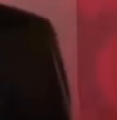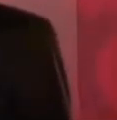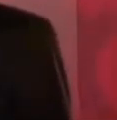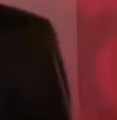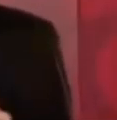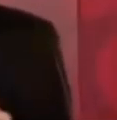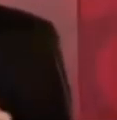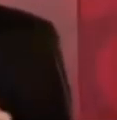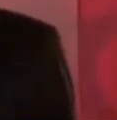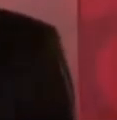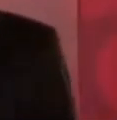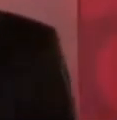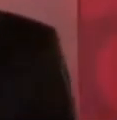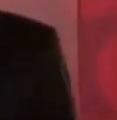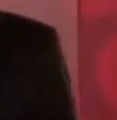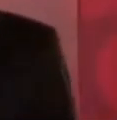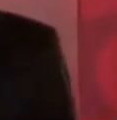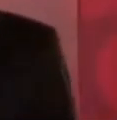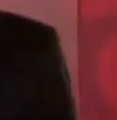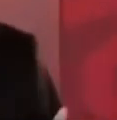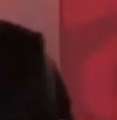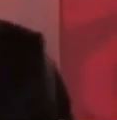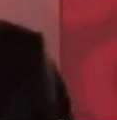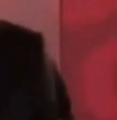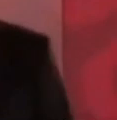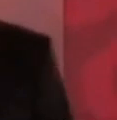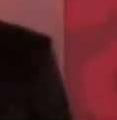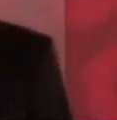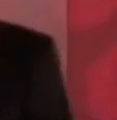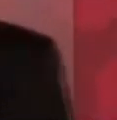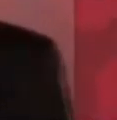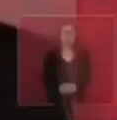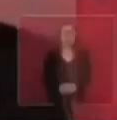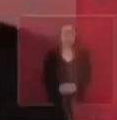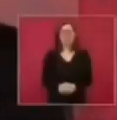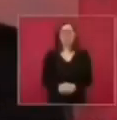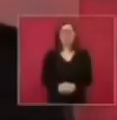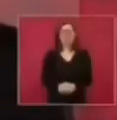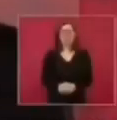va a venir a defender la corrupción